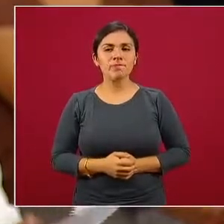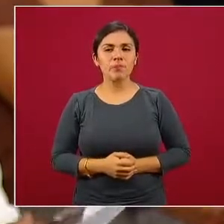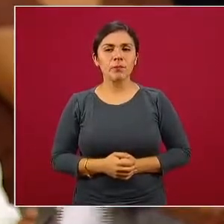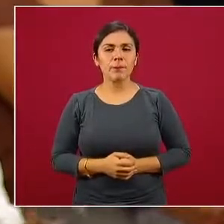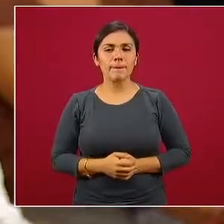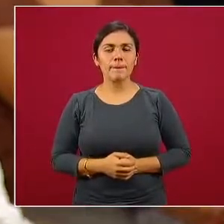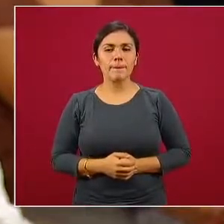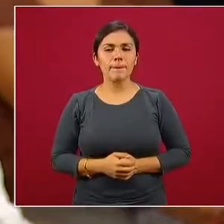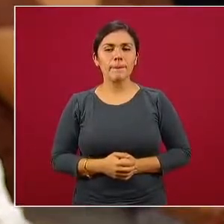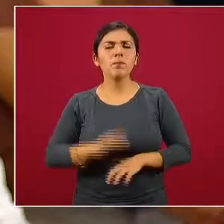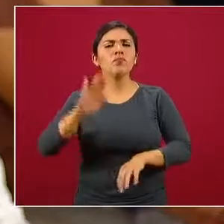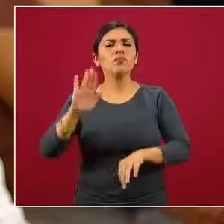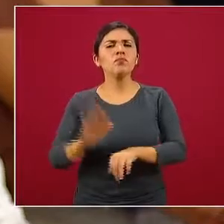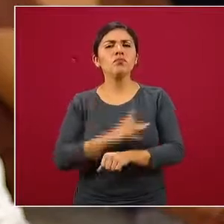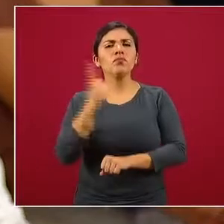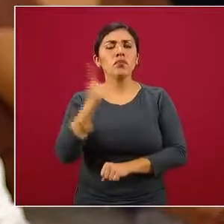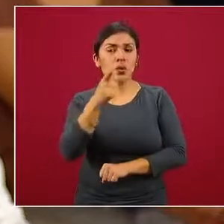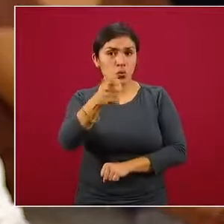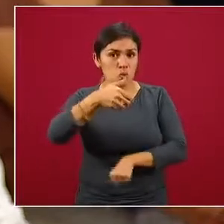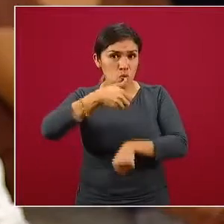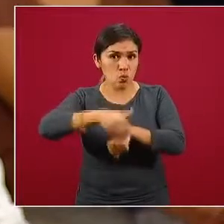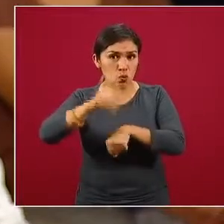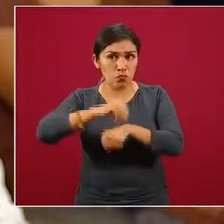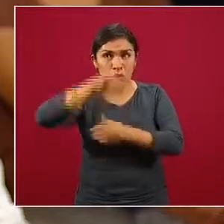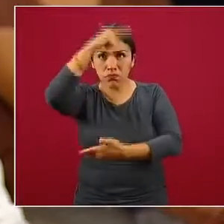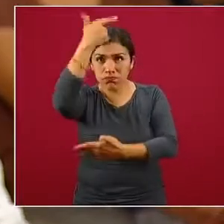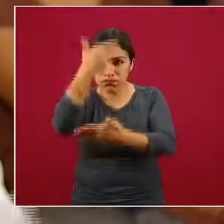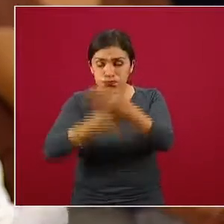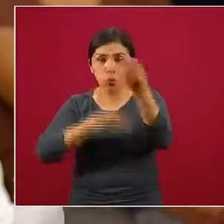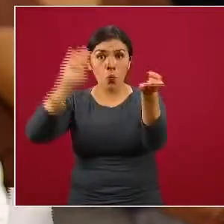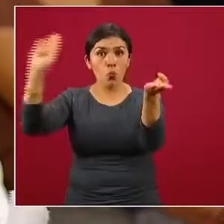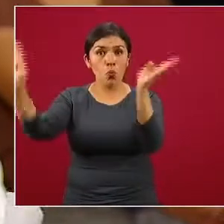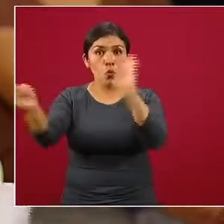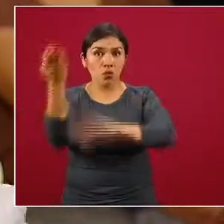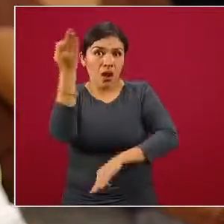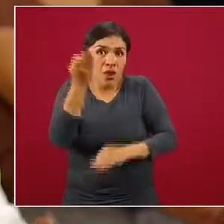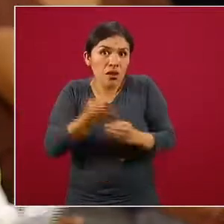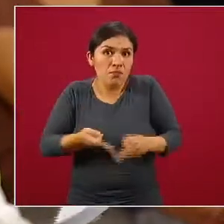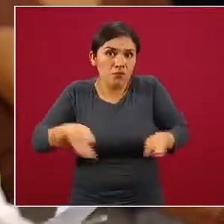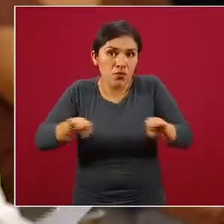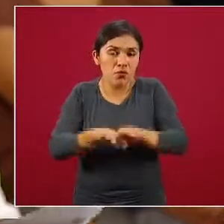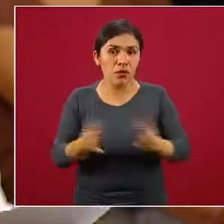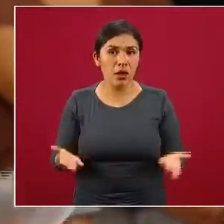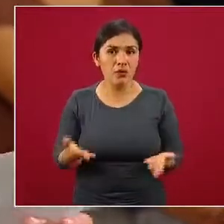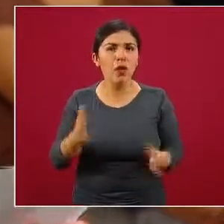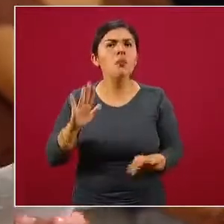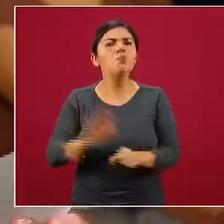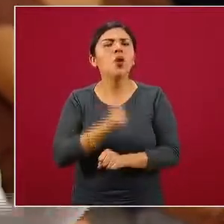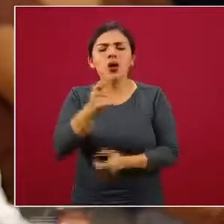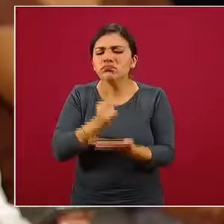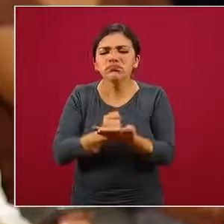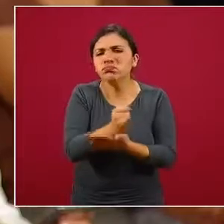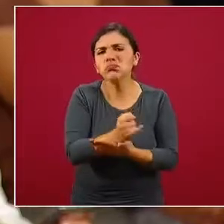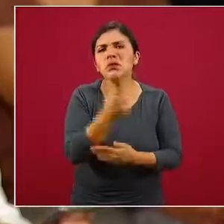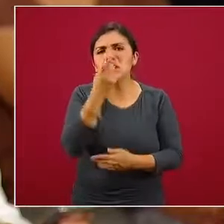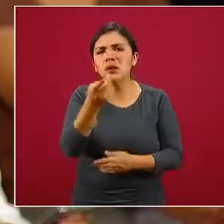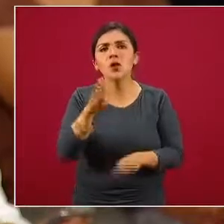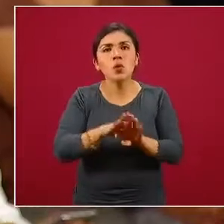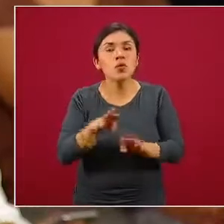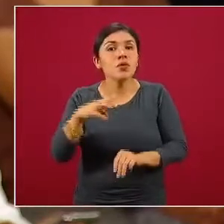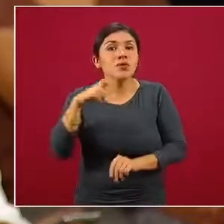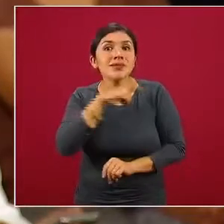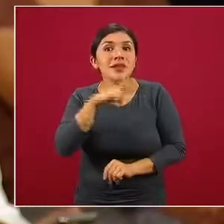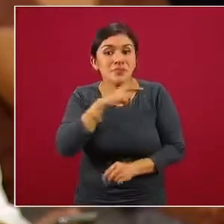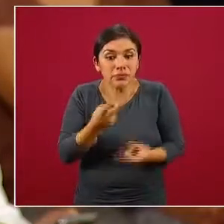poco? Me parece una cifra muy importante en términos mundiales. No hubo ninguna decisión de decir, tenemos que poner la pila un poco porque